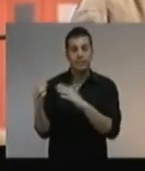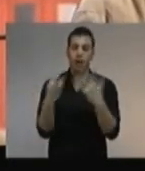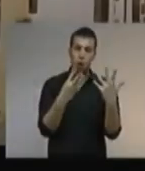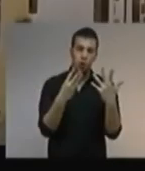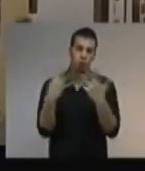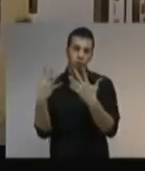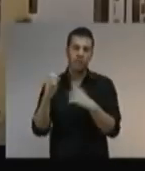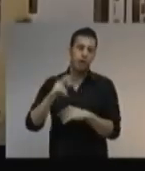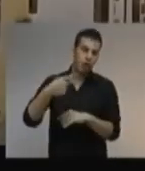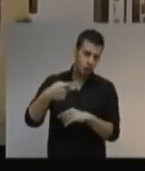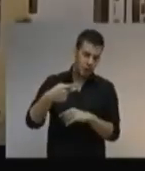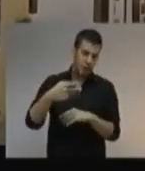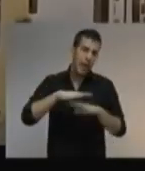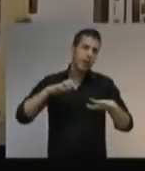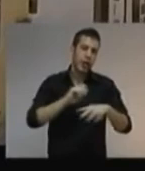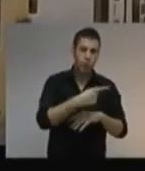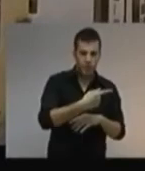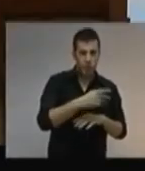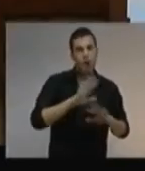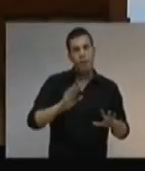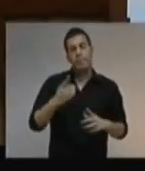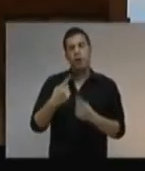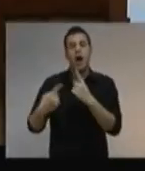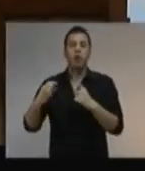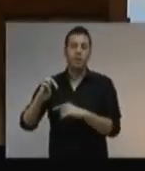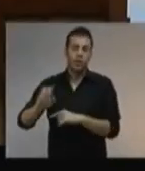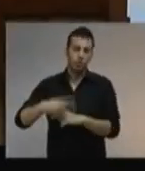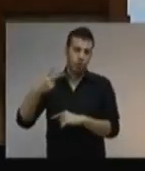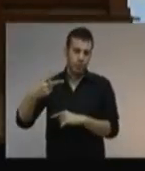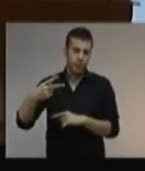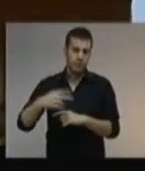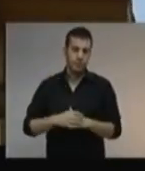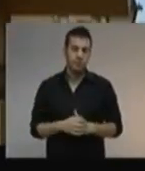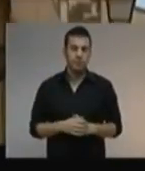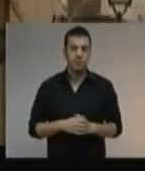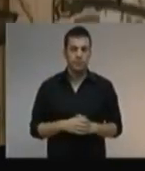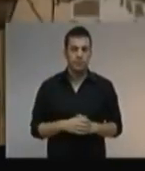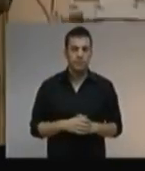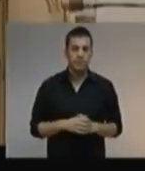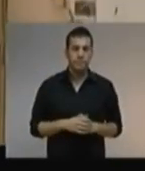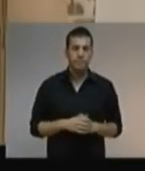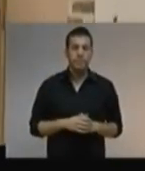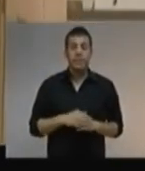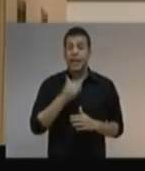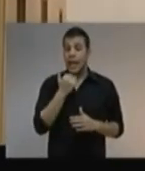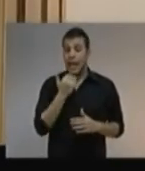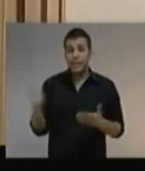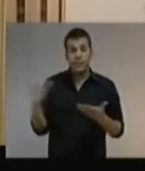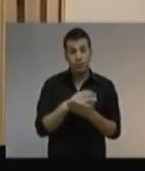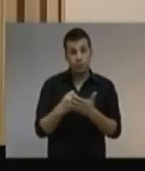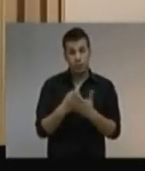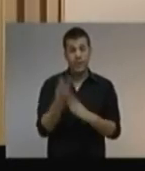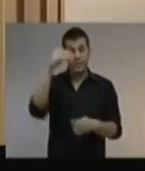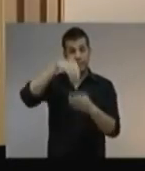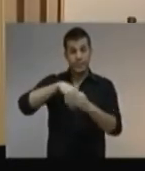La mayoría era de un solo piso, entrañables plazas, casas casi todas con un patio